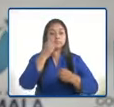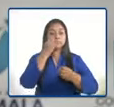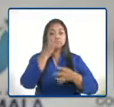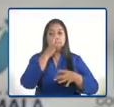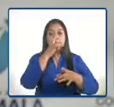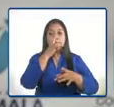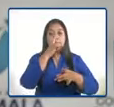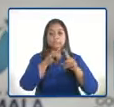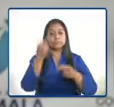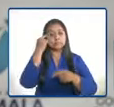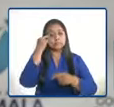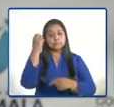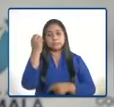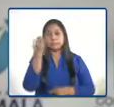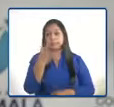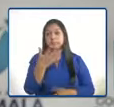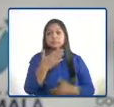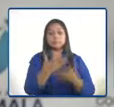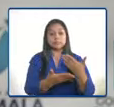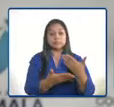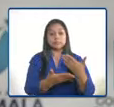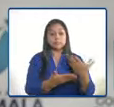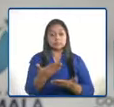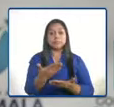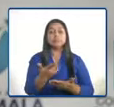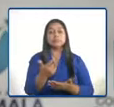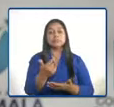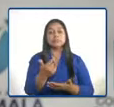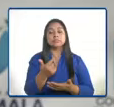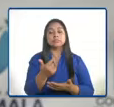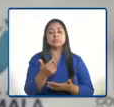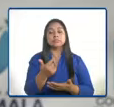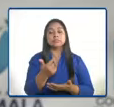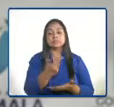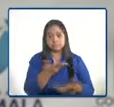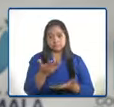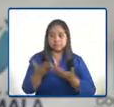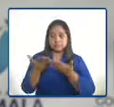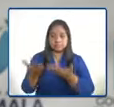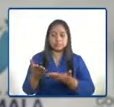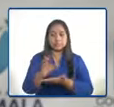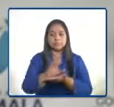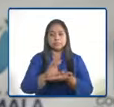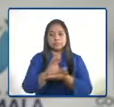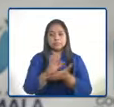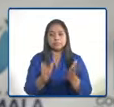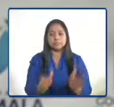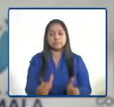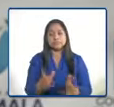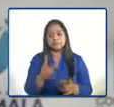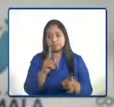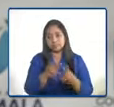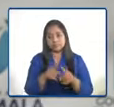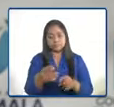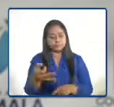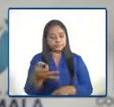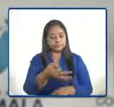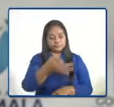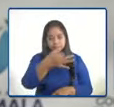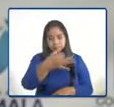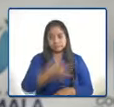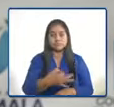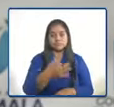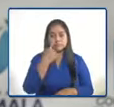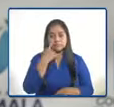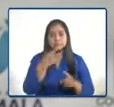capacidad de proveer bienes y servicios a la ciudadanía guatemalteca de una manera eficaz y eficiente. Y las razones